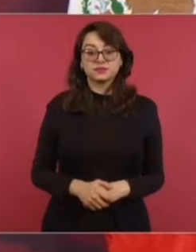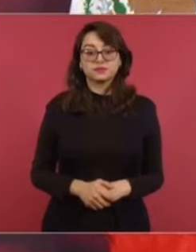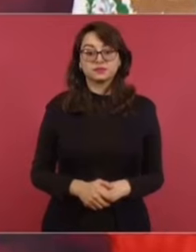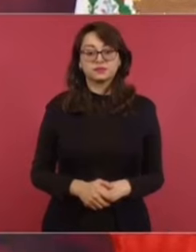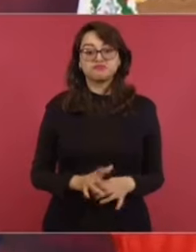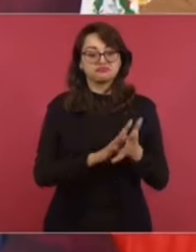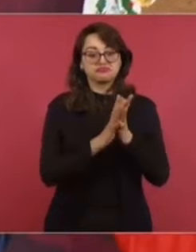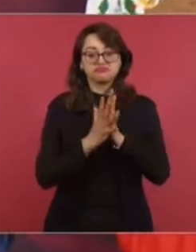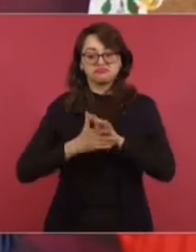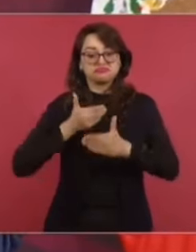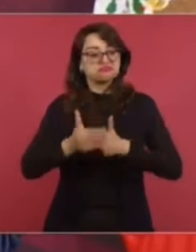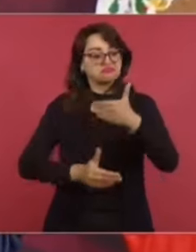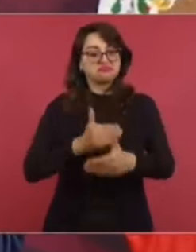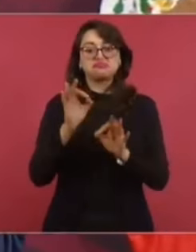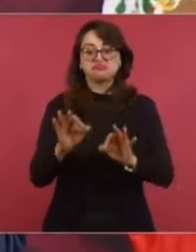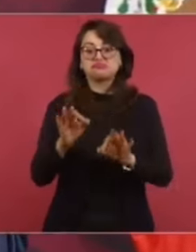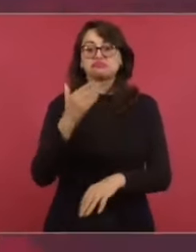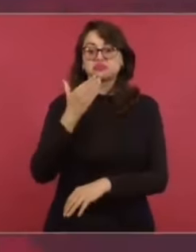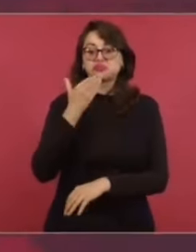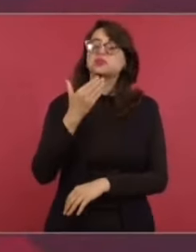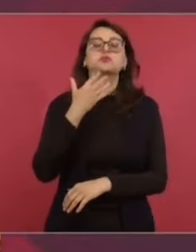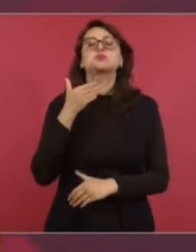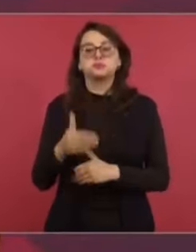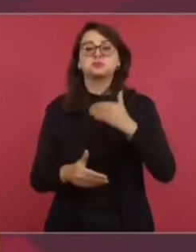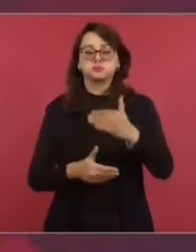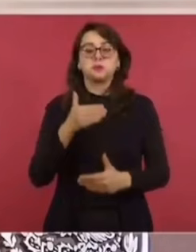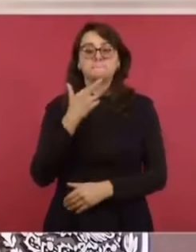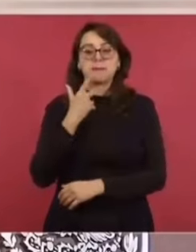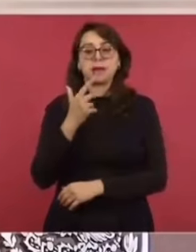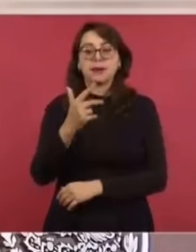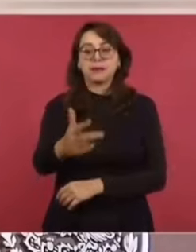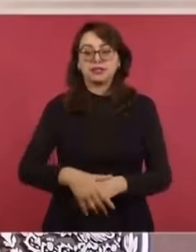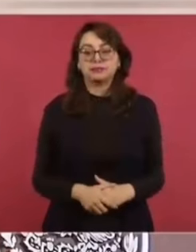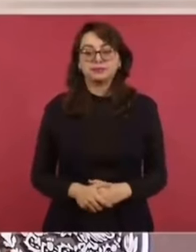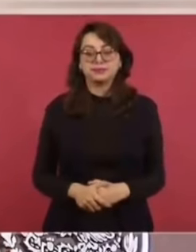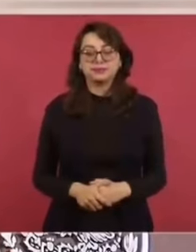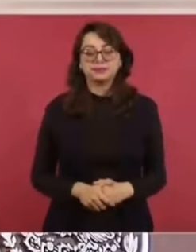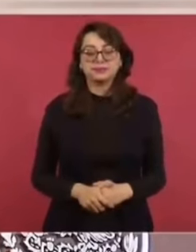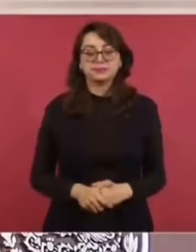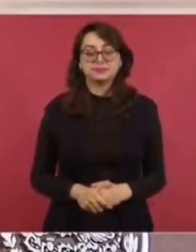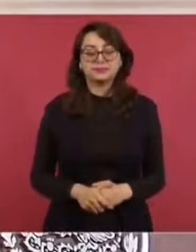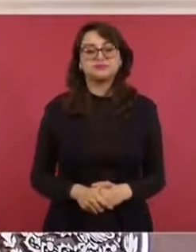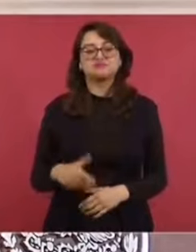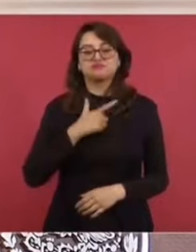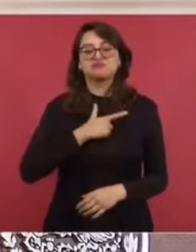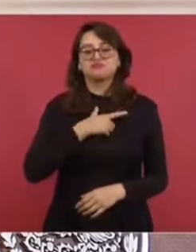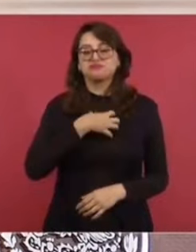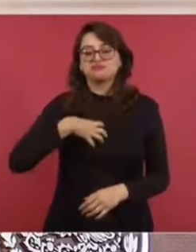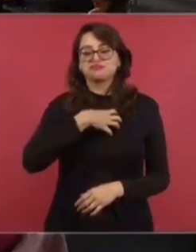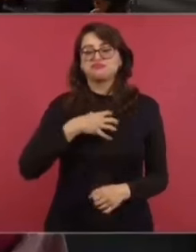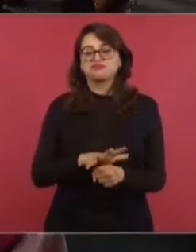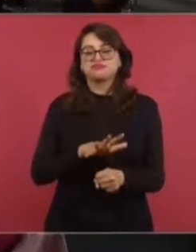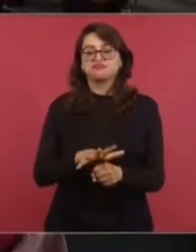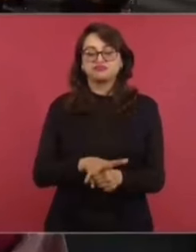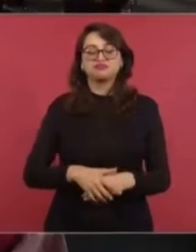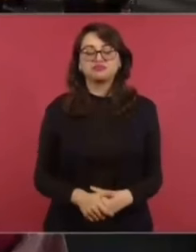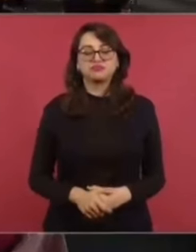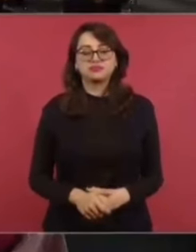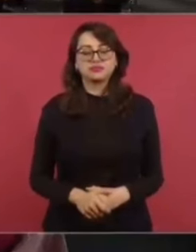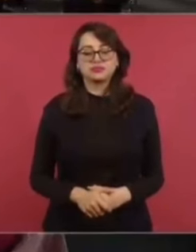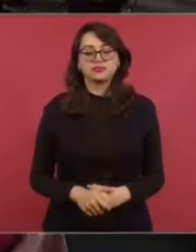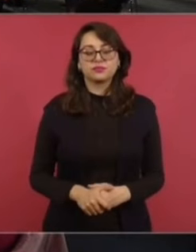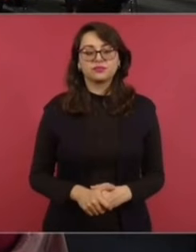va muy bien la transformación. Yo tengo de todas maneras y me siento muy contento por eso, porque